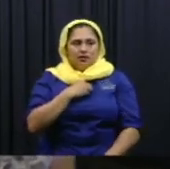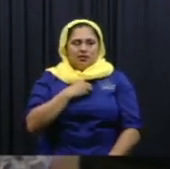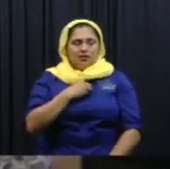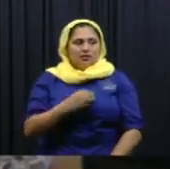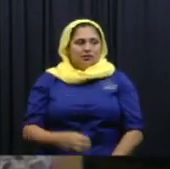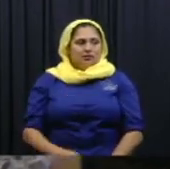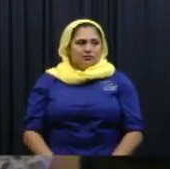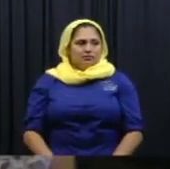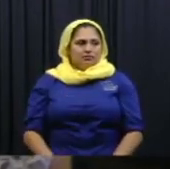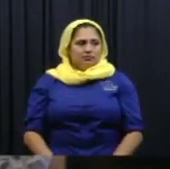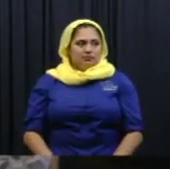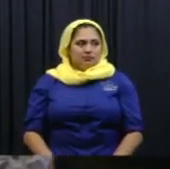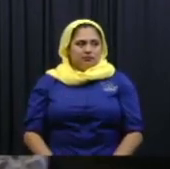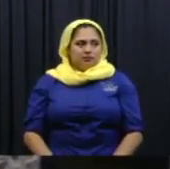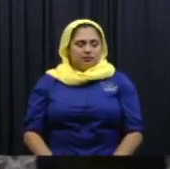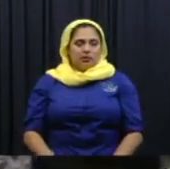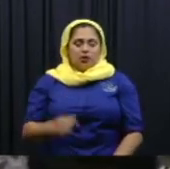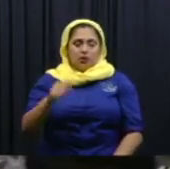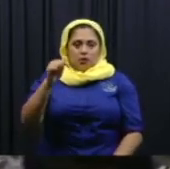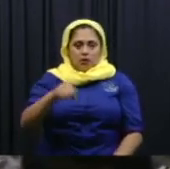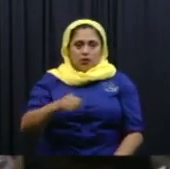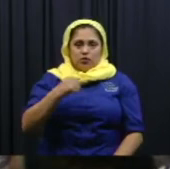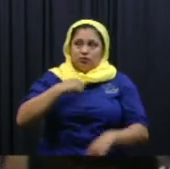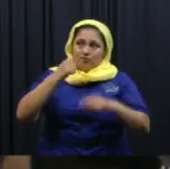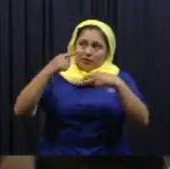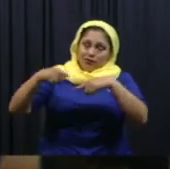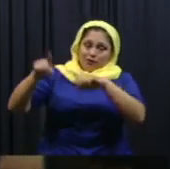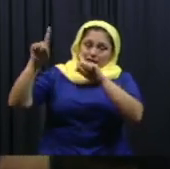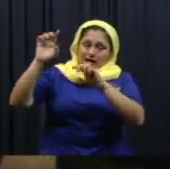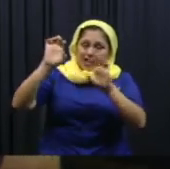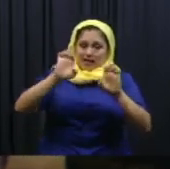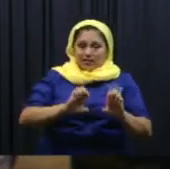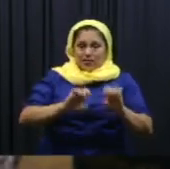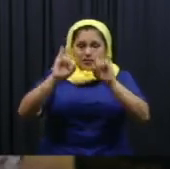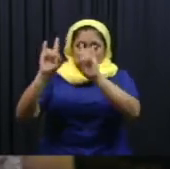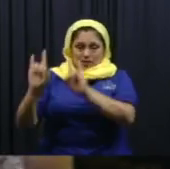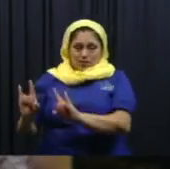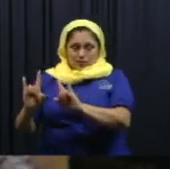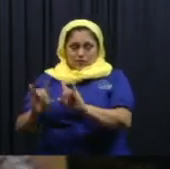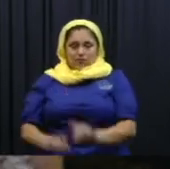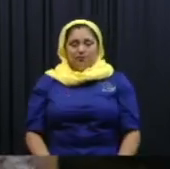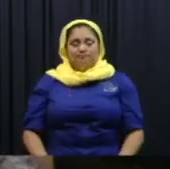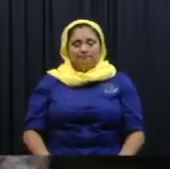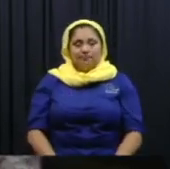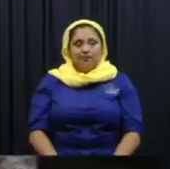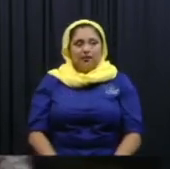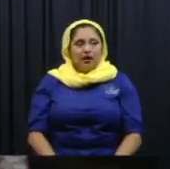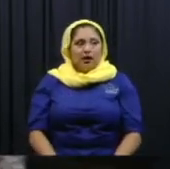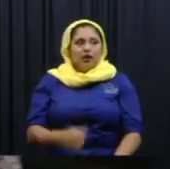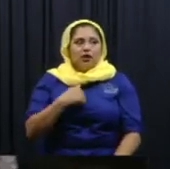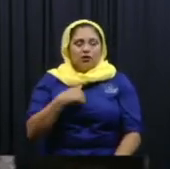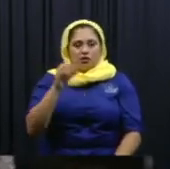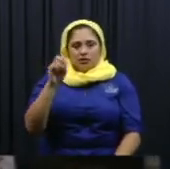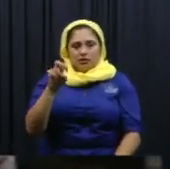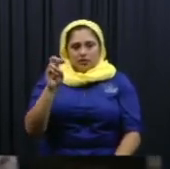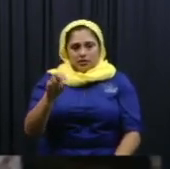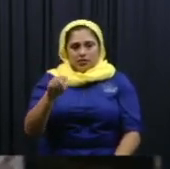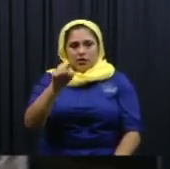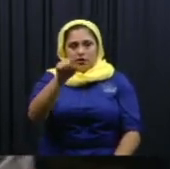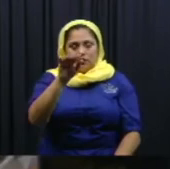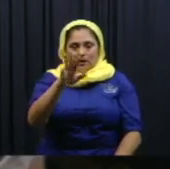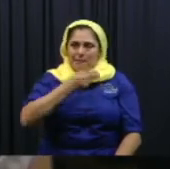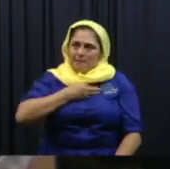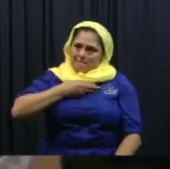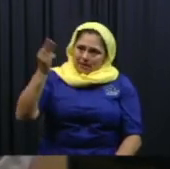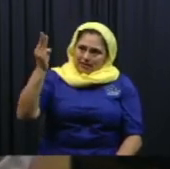medianoche es algo para un retiro en Houston y necesito que me bendiga que